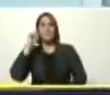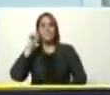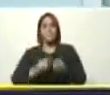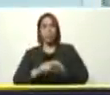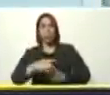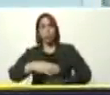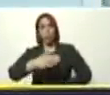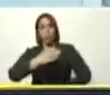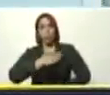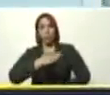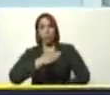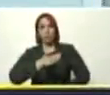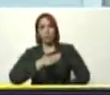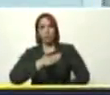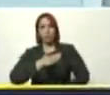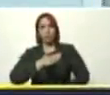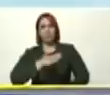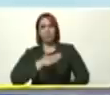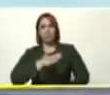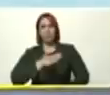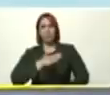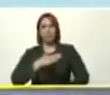de First Combat,